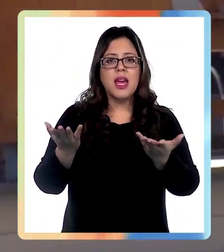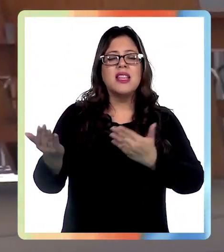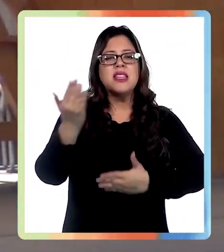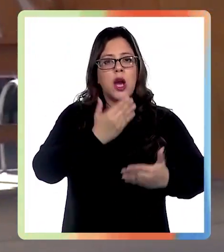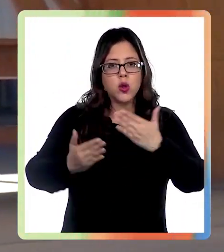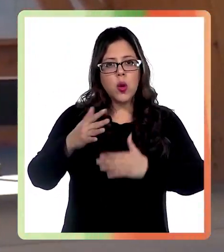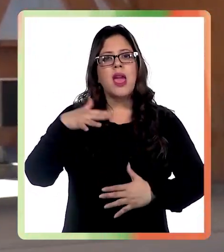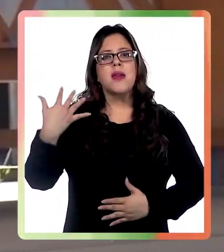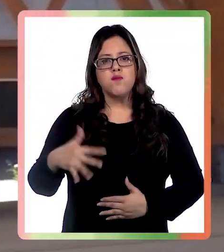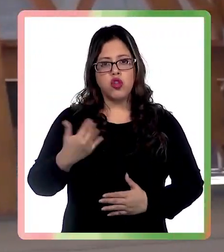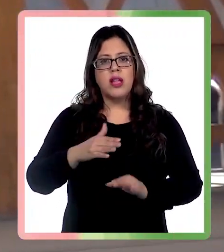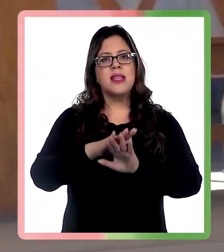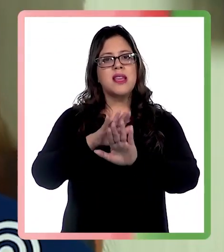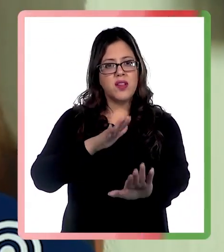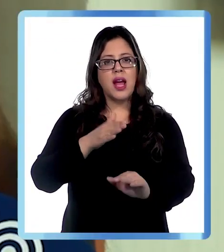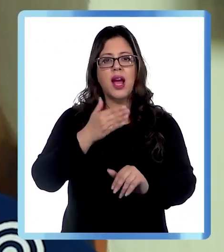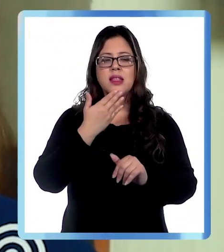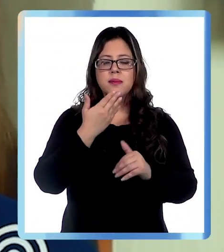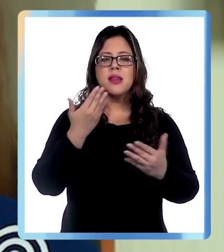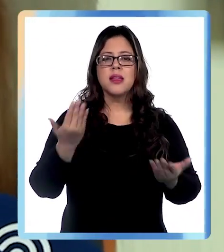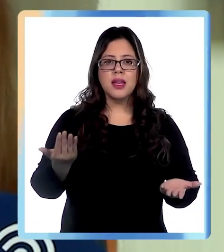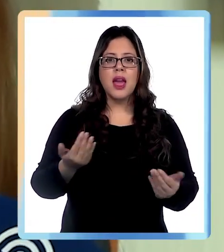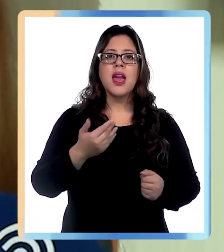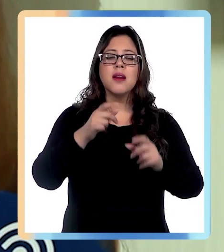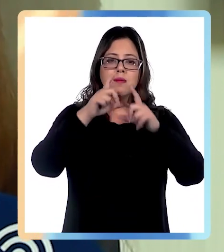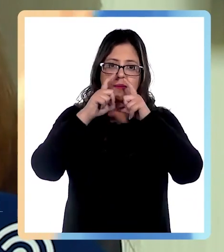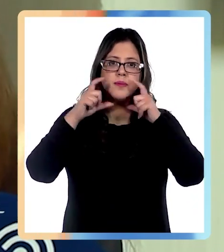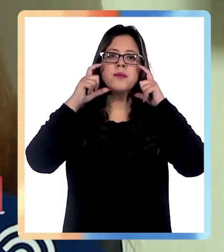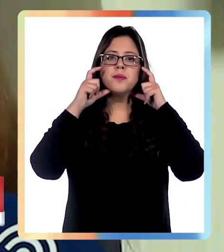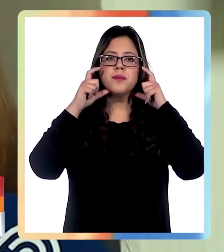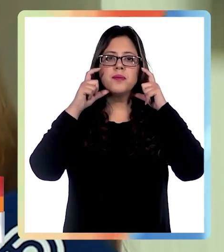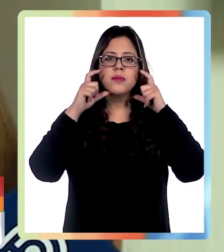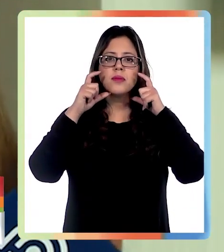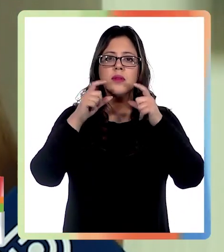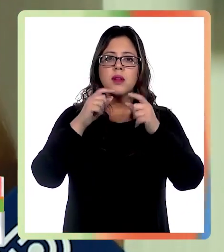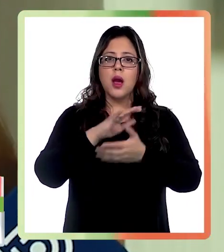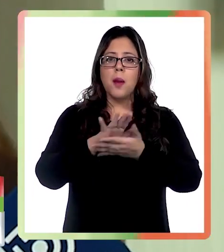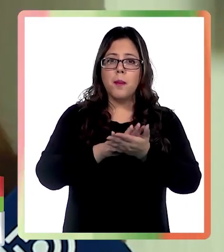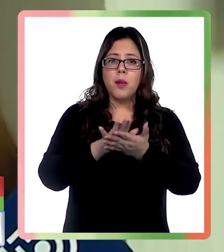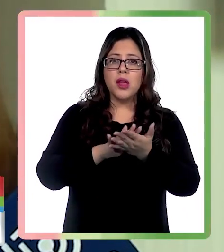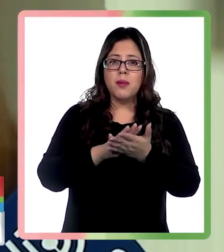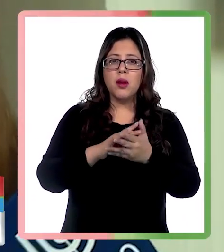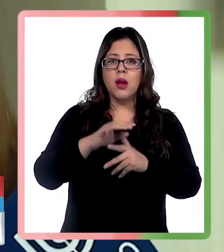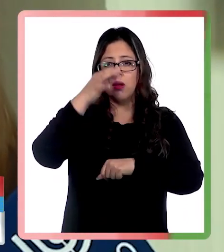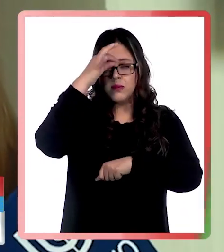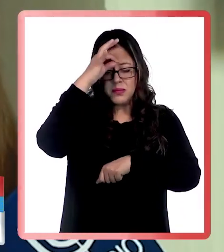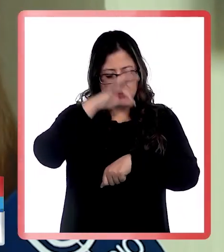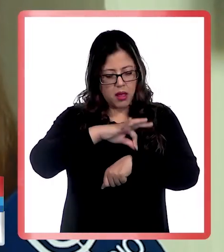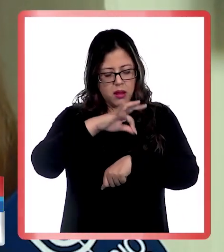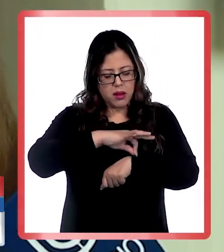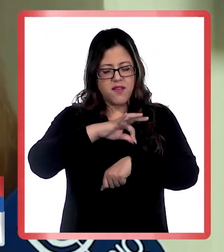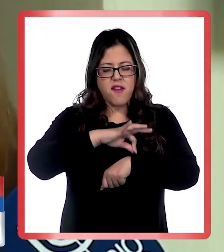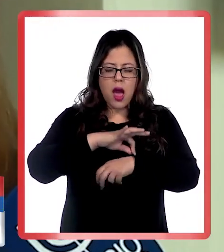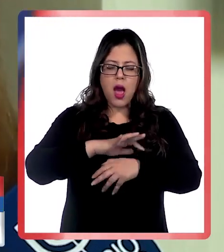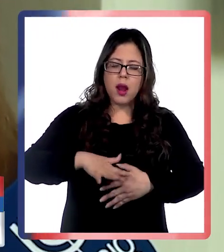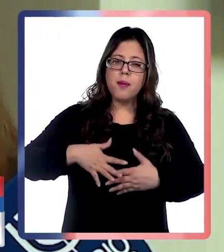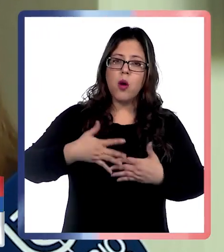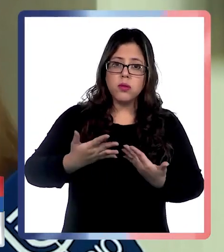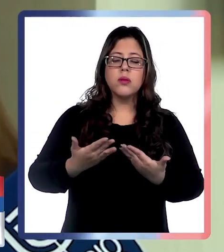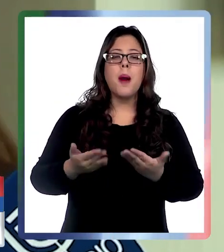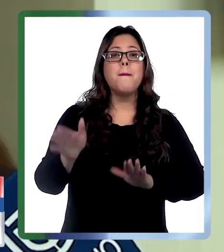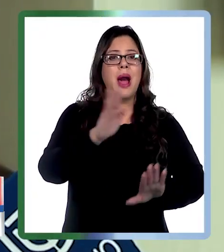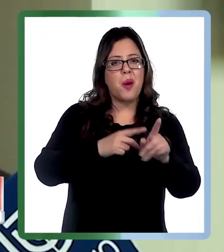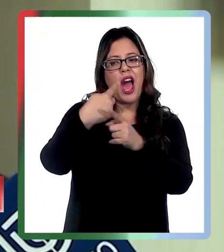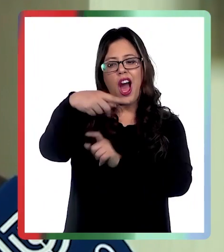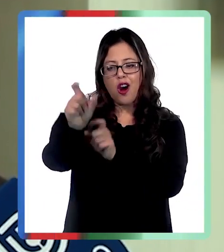al autocuidado es lo más importante instalar ya el uso de la mascarilla cuando estamos cursando alguna afección respiratoria